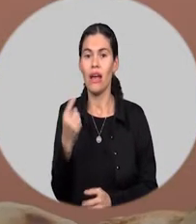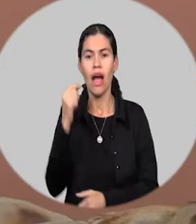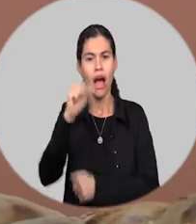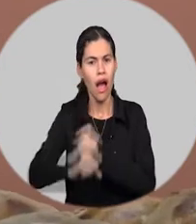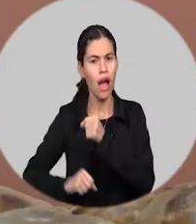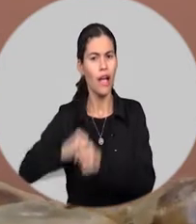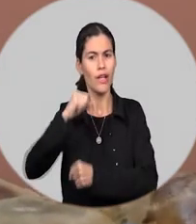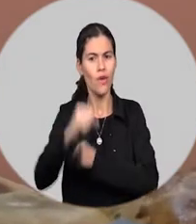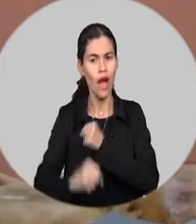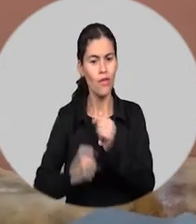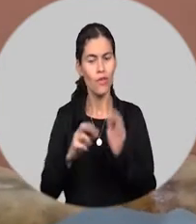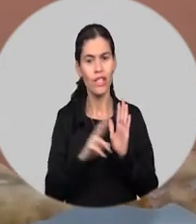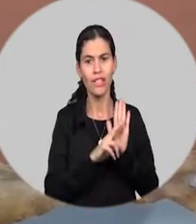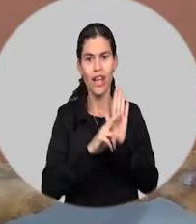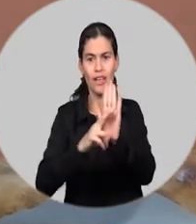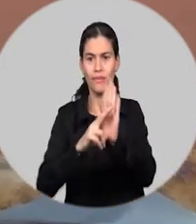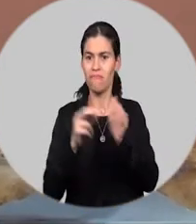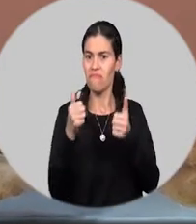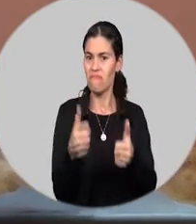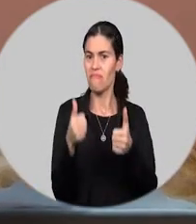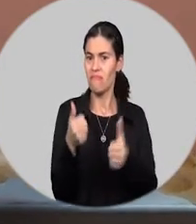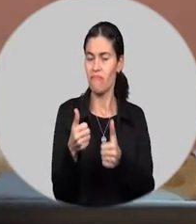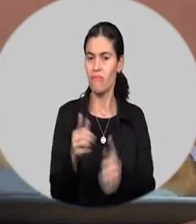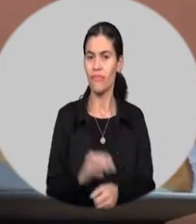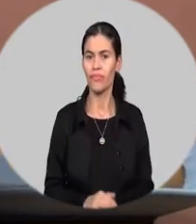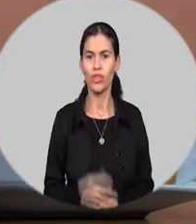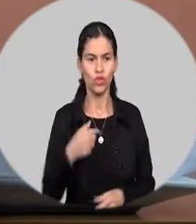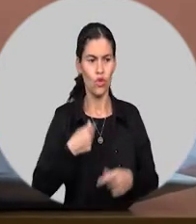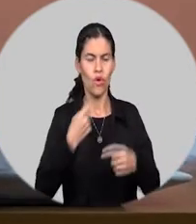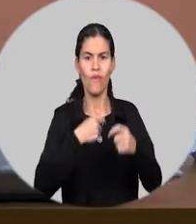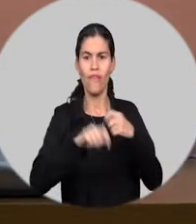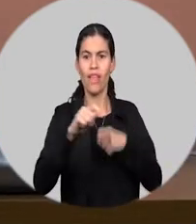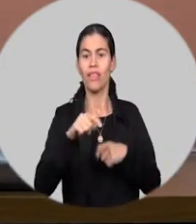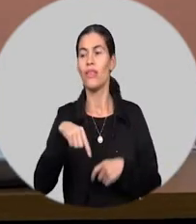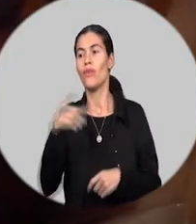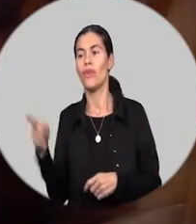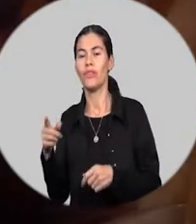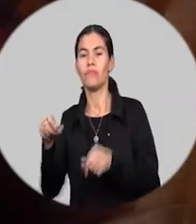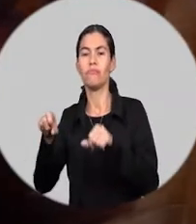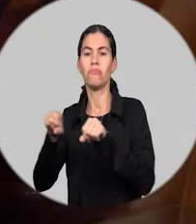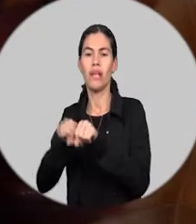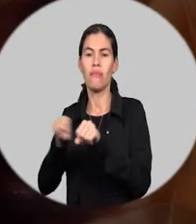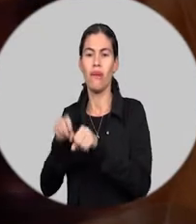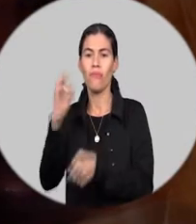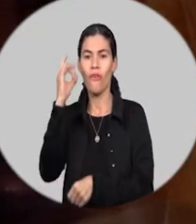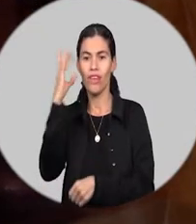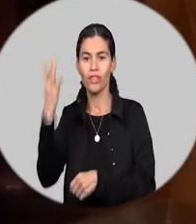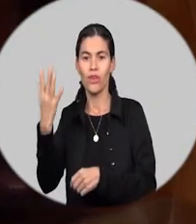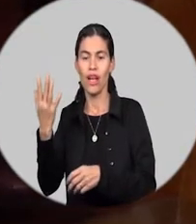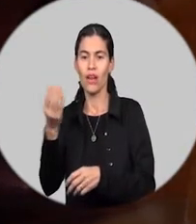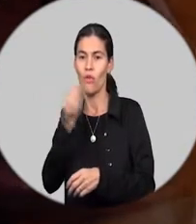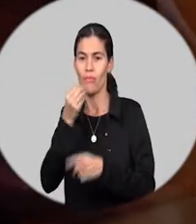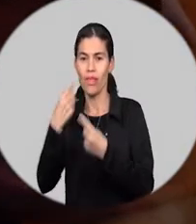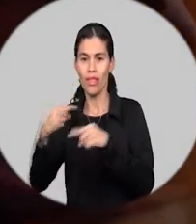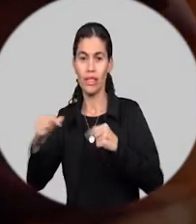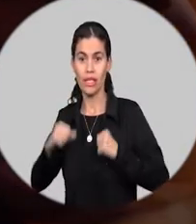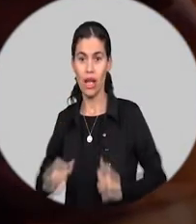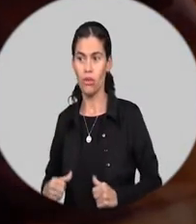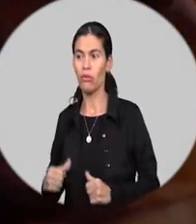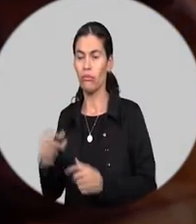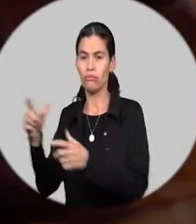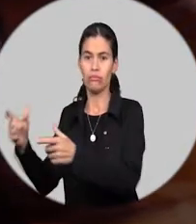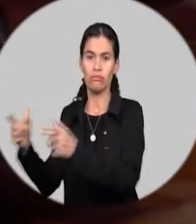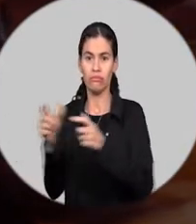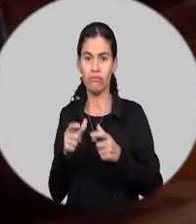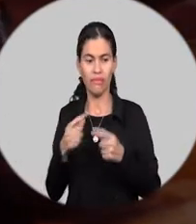años uno ve el fruto de su sacrificio. Yo también vendo los productos de mi prima, que es nutricionista. Ella es la que me provee los